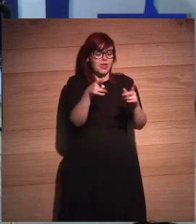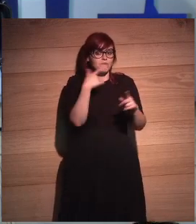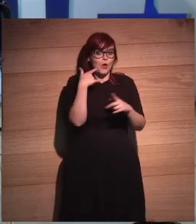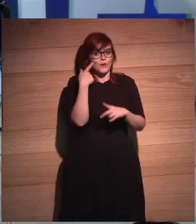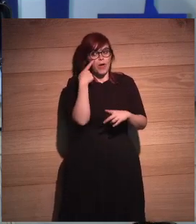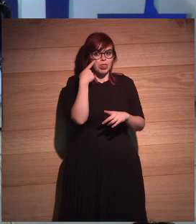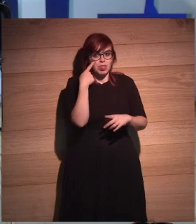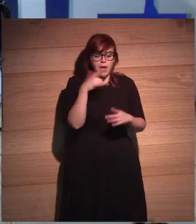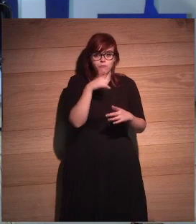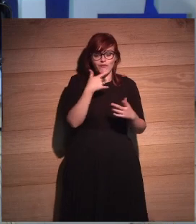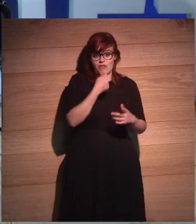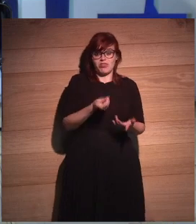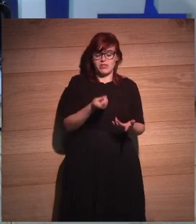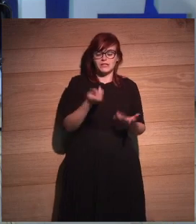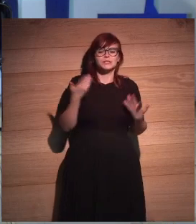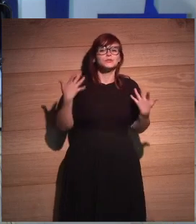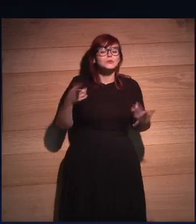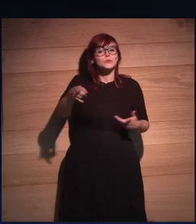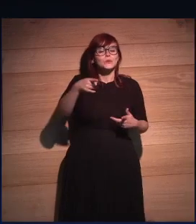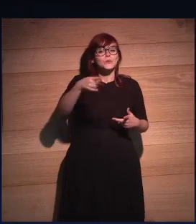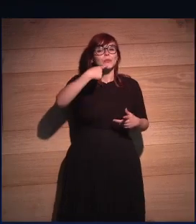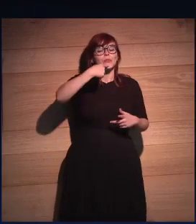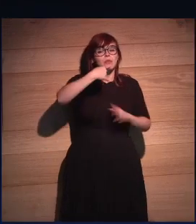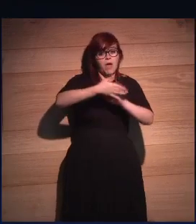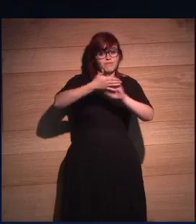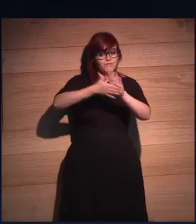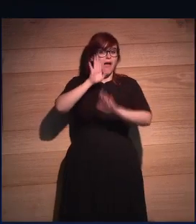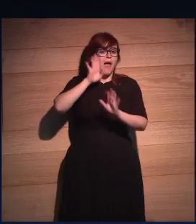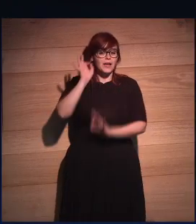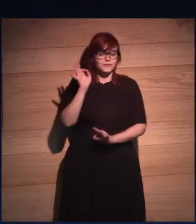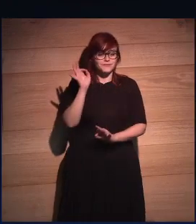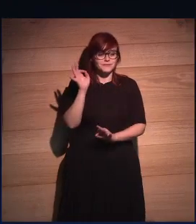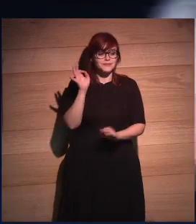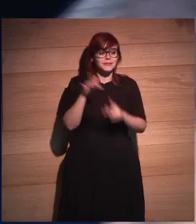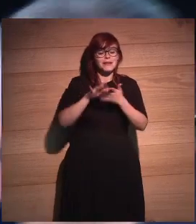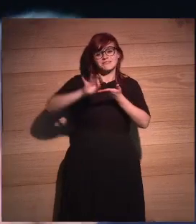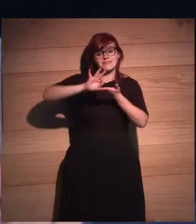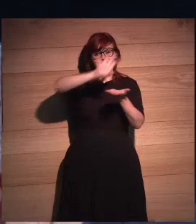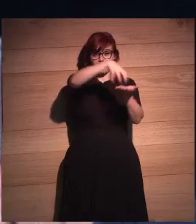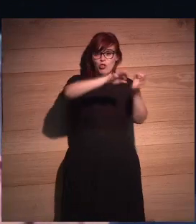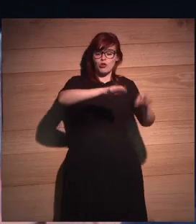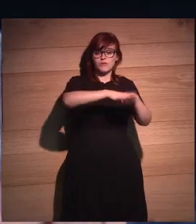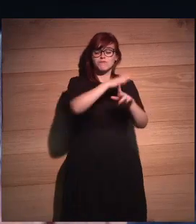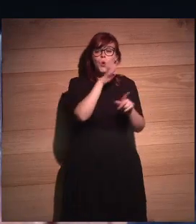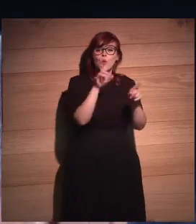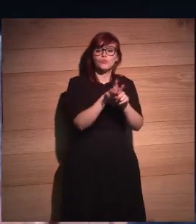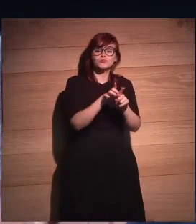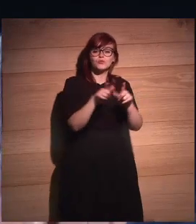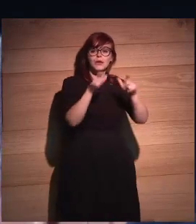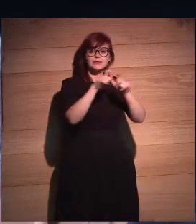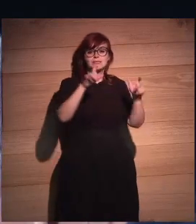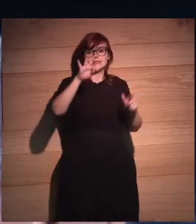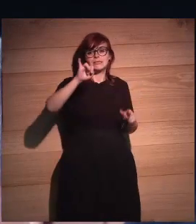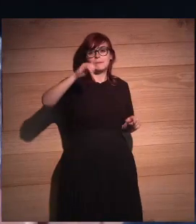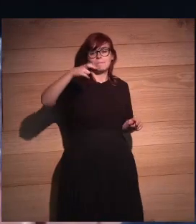con lupa. Yo pensaba más bien en, tú has mencionado antes, y esto es muy guay, que ese servidor con la nota de Tim Berners-Lee